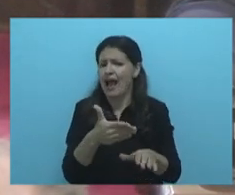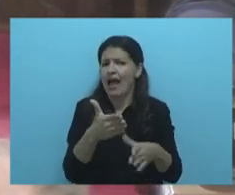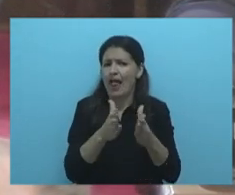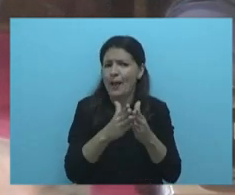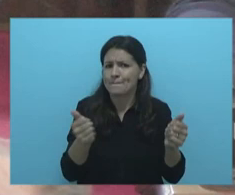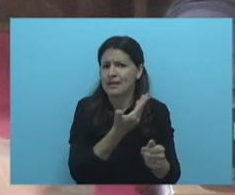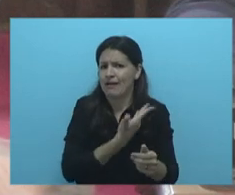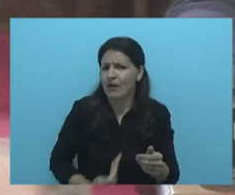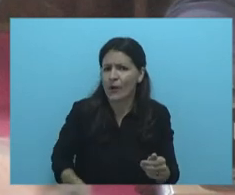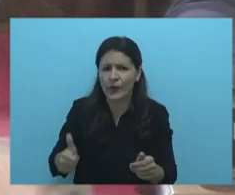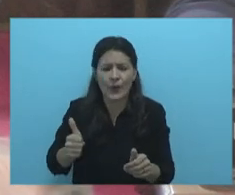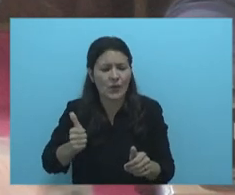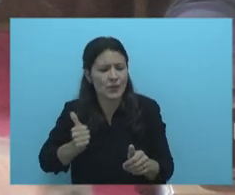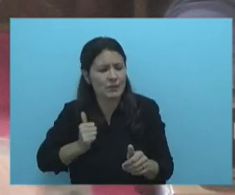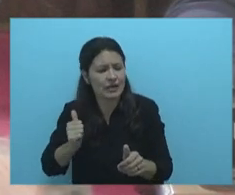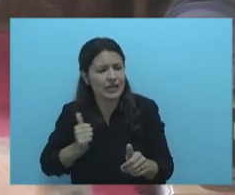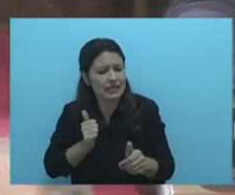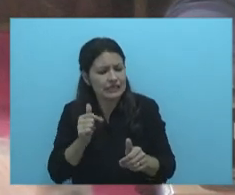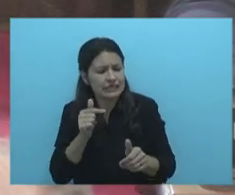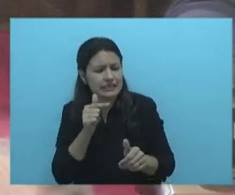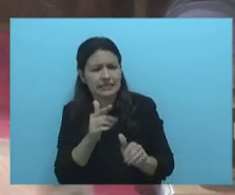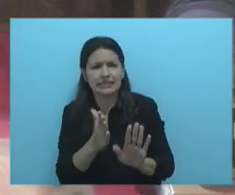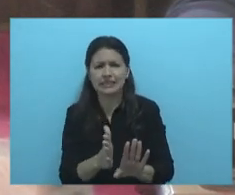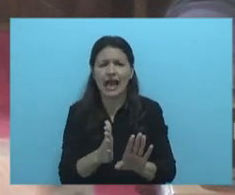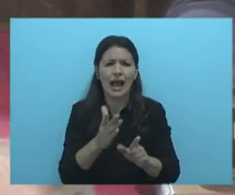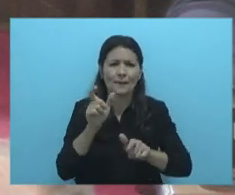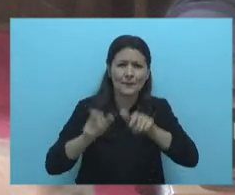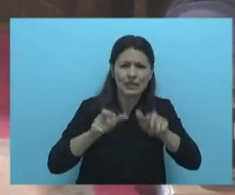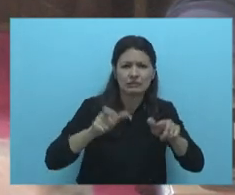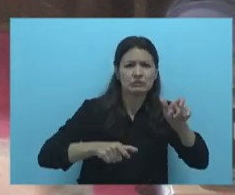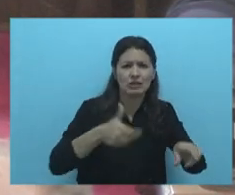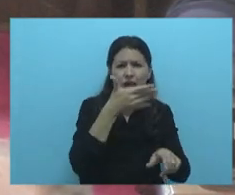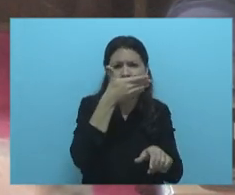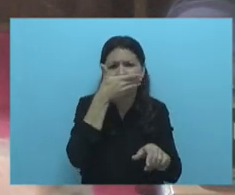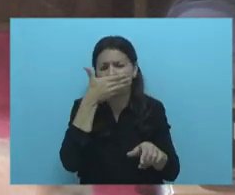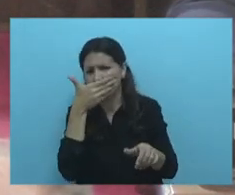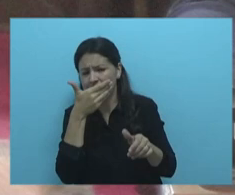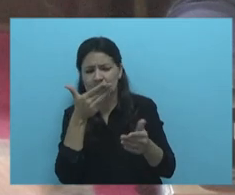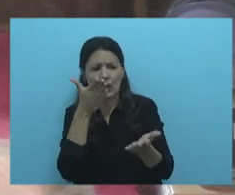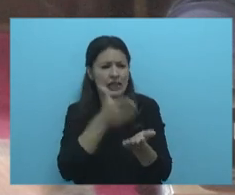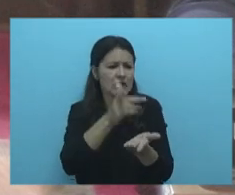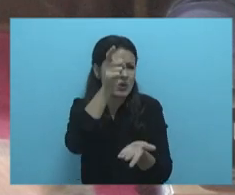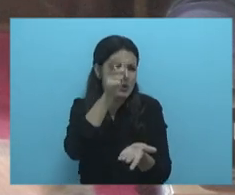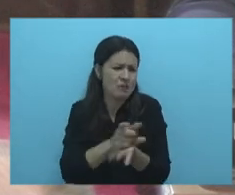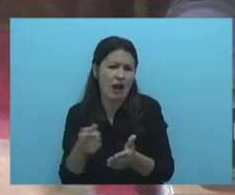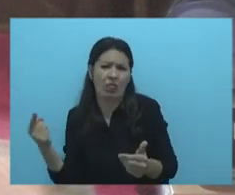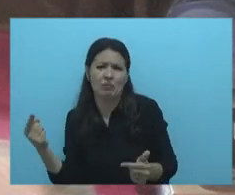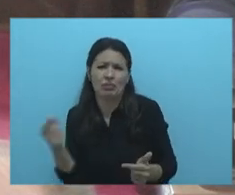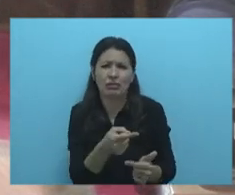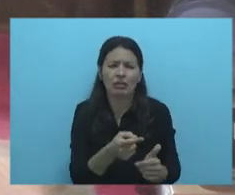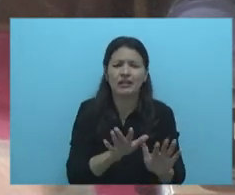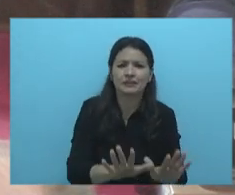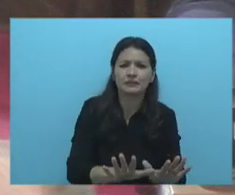sangrienta, feroz, con desaparecidos, con violación de todos los derechos y las libertades